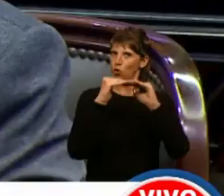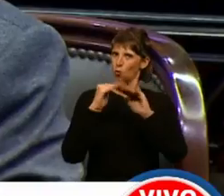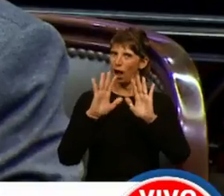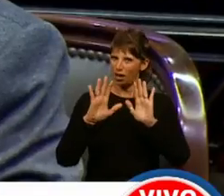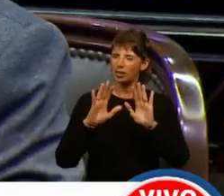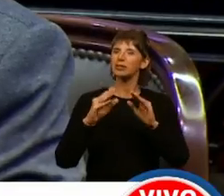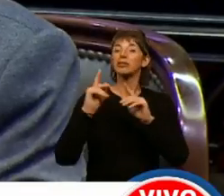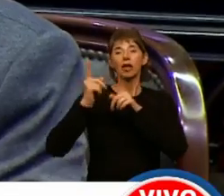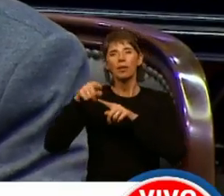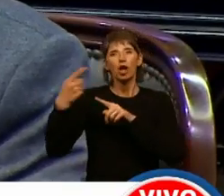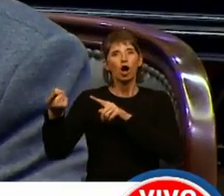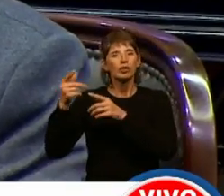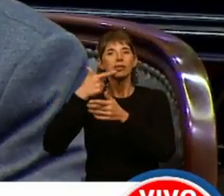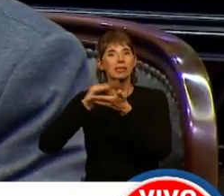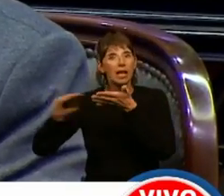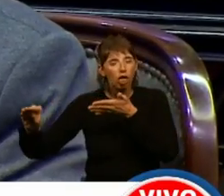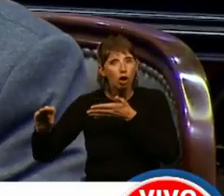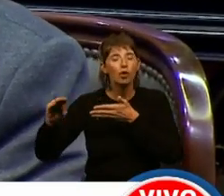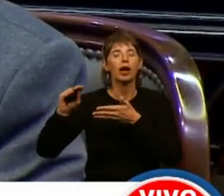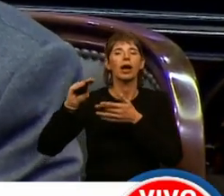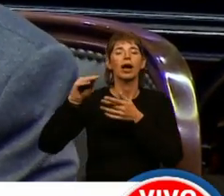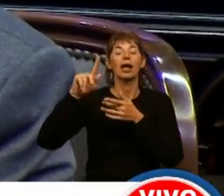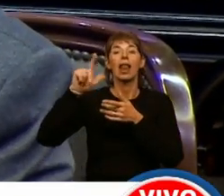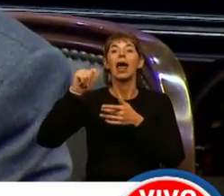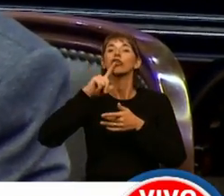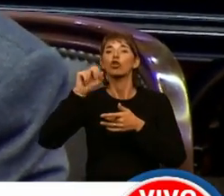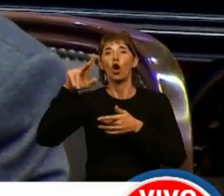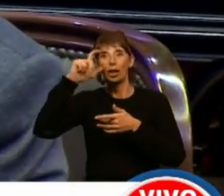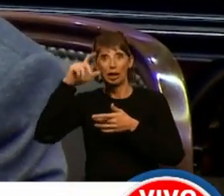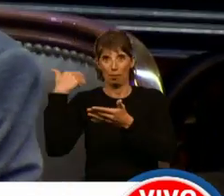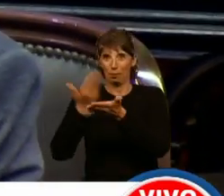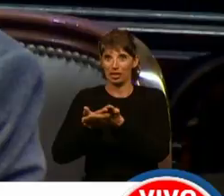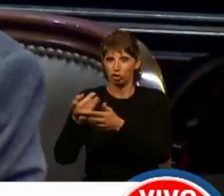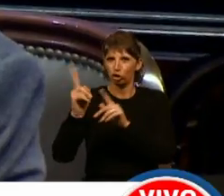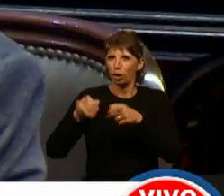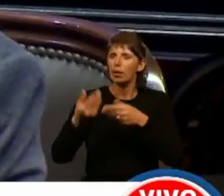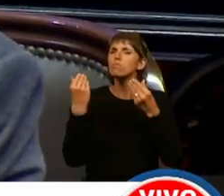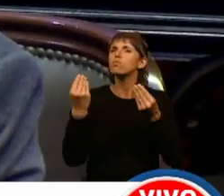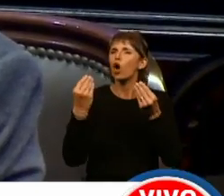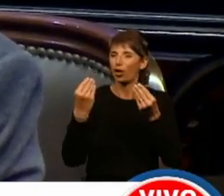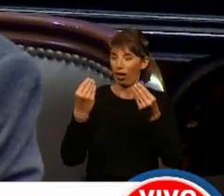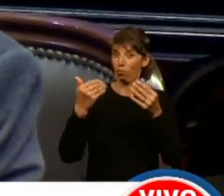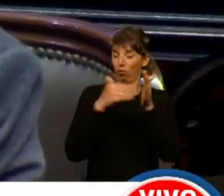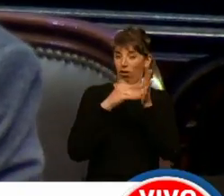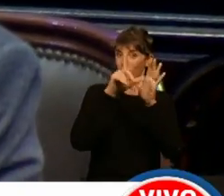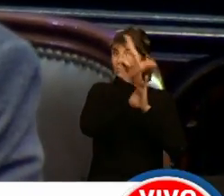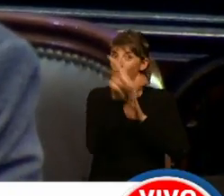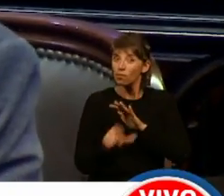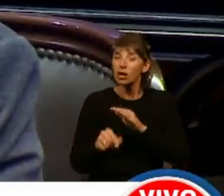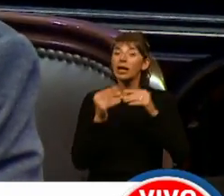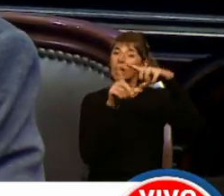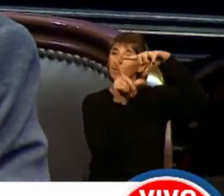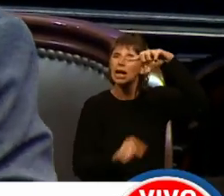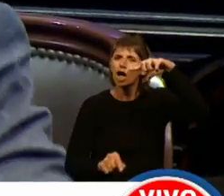ahí también presentó un proyecto la diputada la torre y esto es porque geográficamente se considera que la patagonia comienza en el río